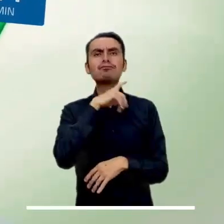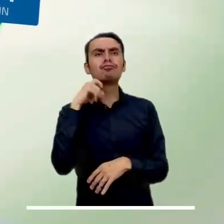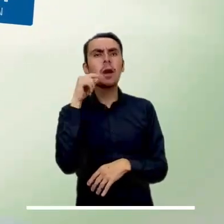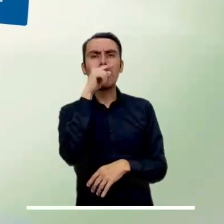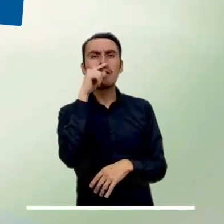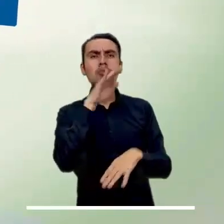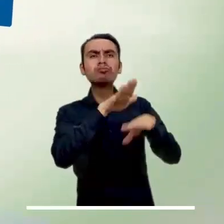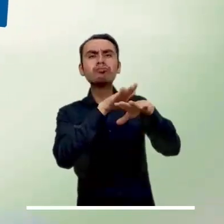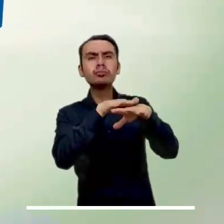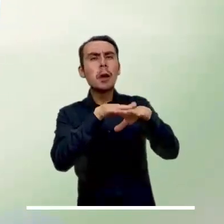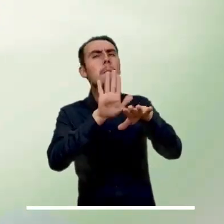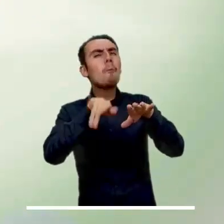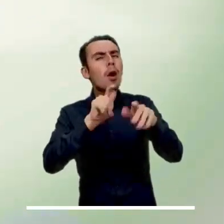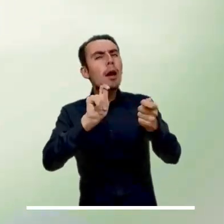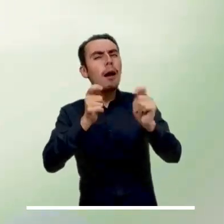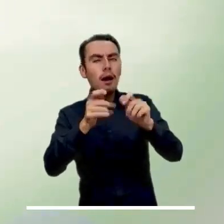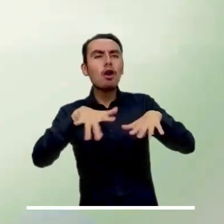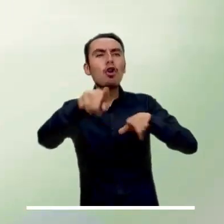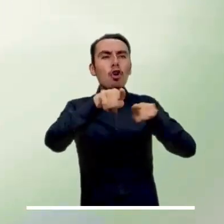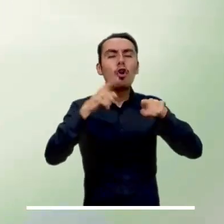día.